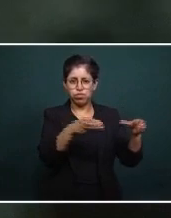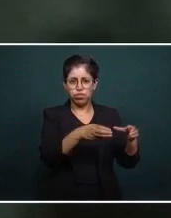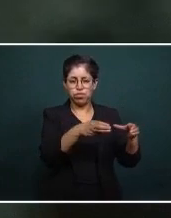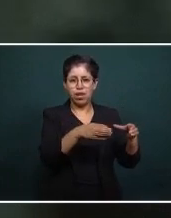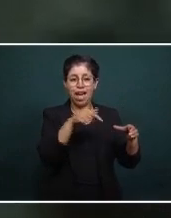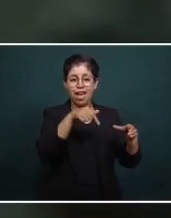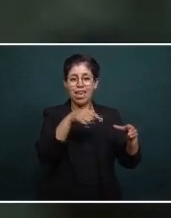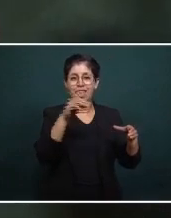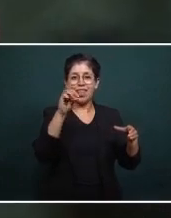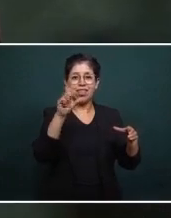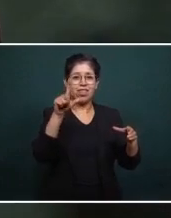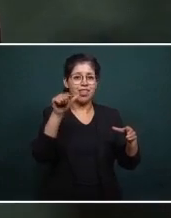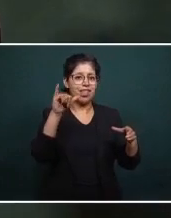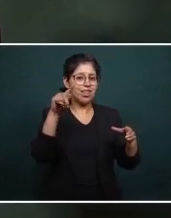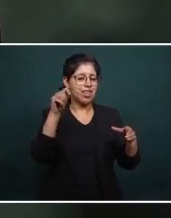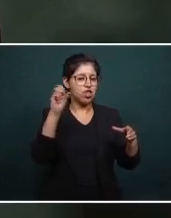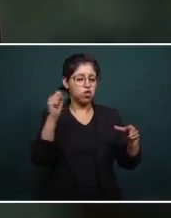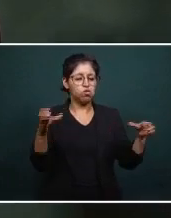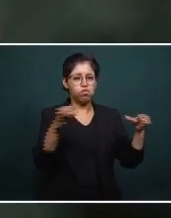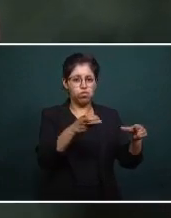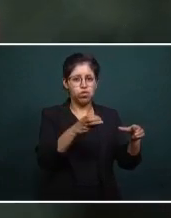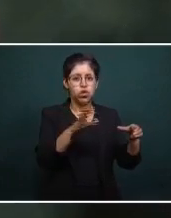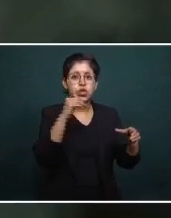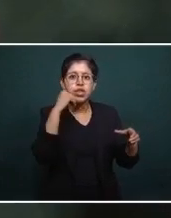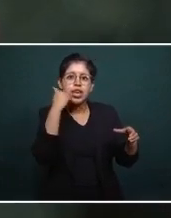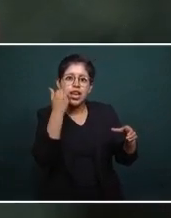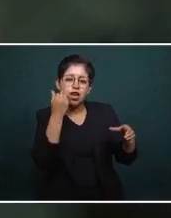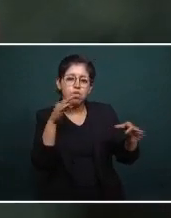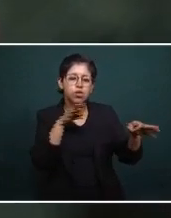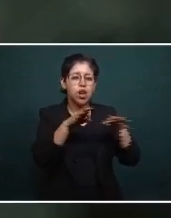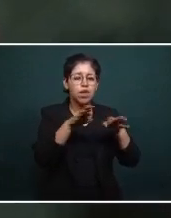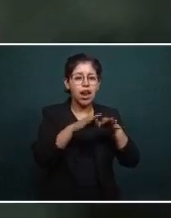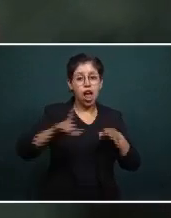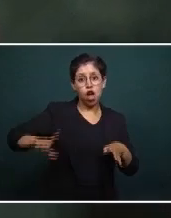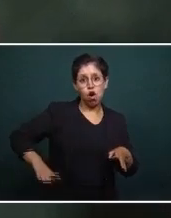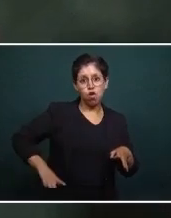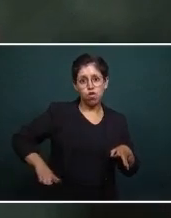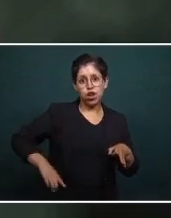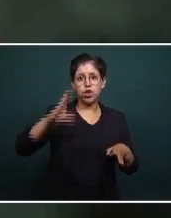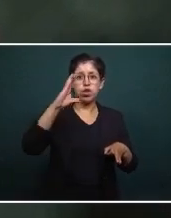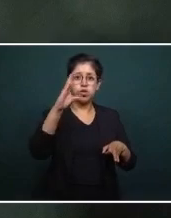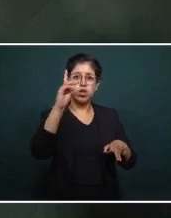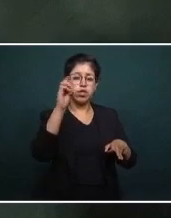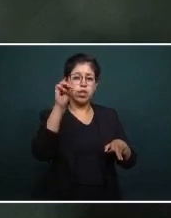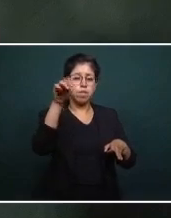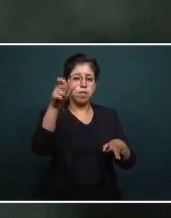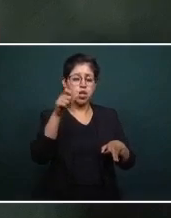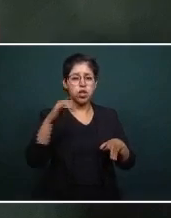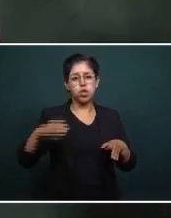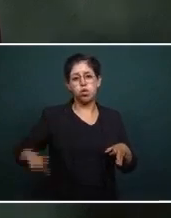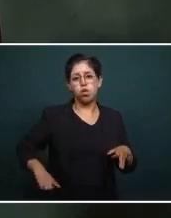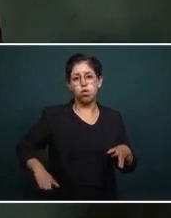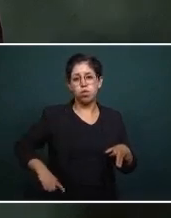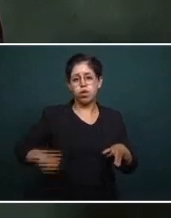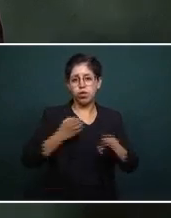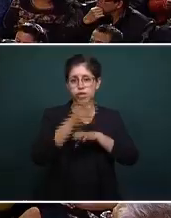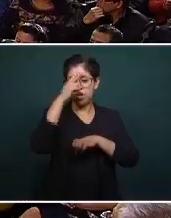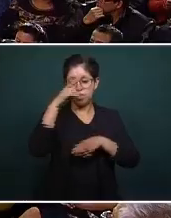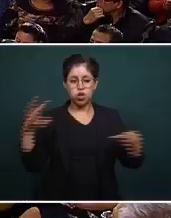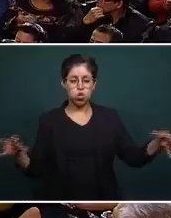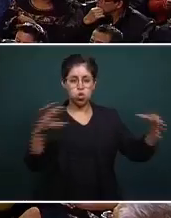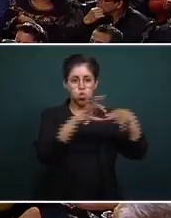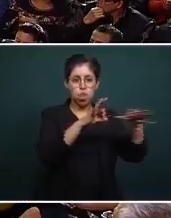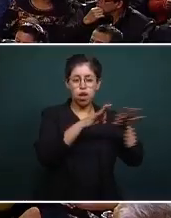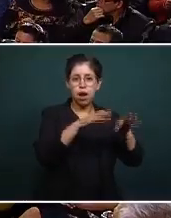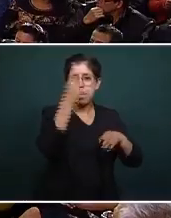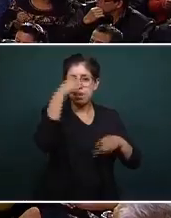con la doctora Claudia Sheinbaum, para poder tanto tener personal de la Secretaría de Seguridad del Estado en el centro de mando de